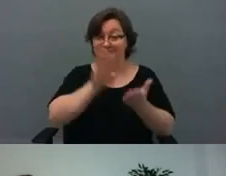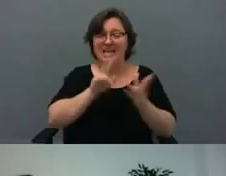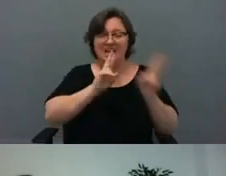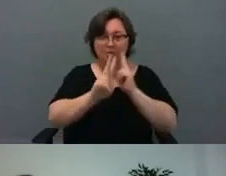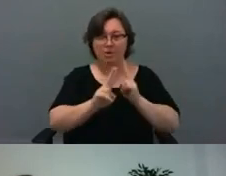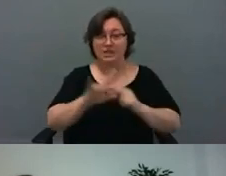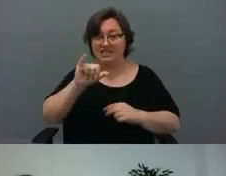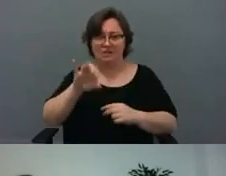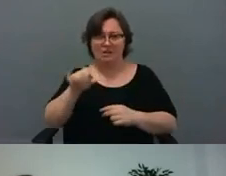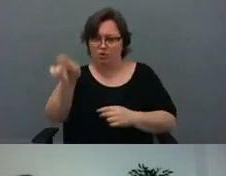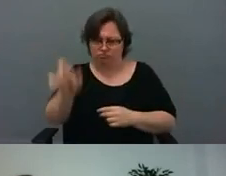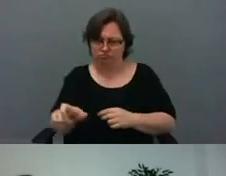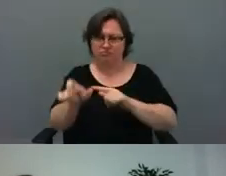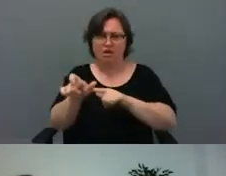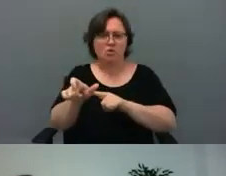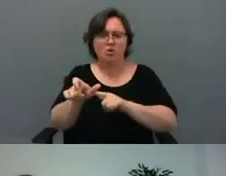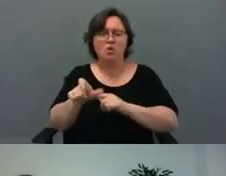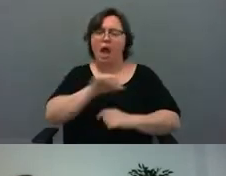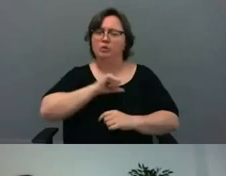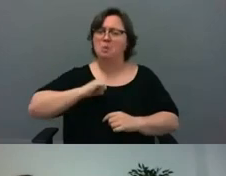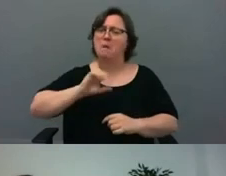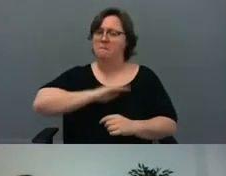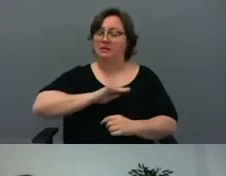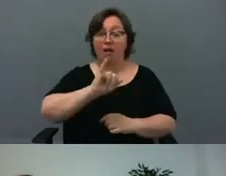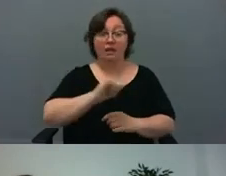Silvia. Y tú eres una persona que también tienes bastante autonomía.